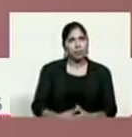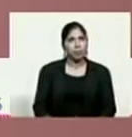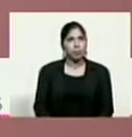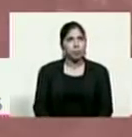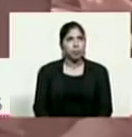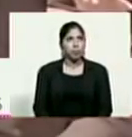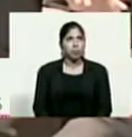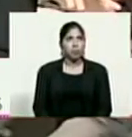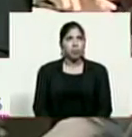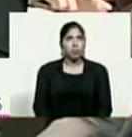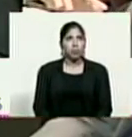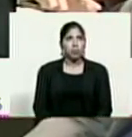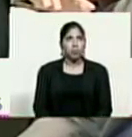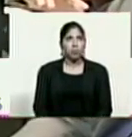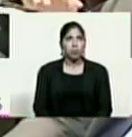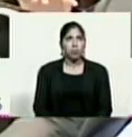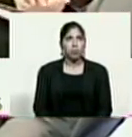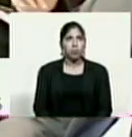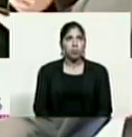pudiera, de algún modo,